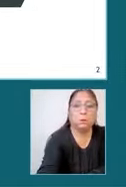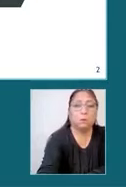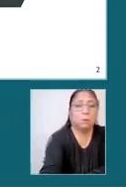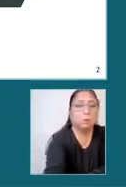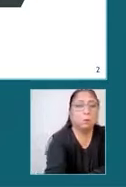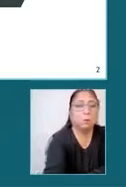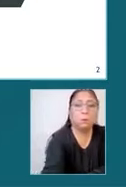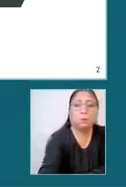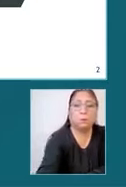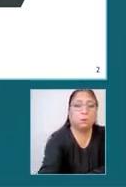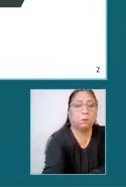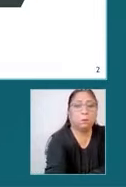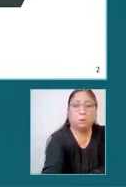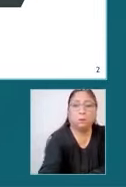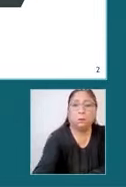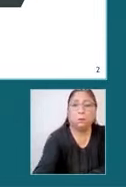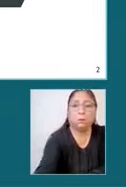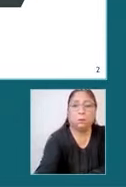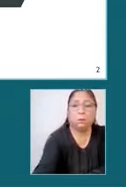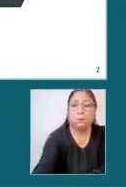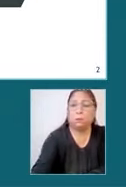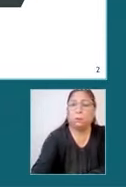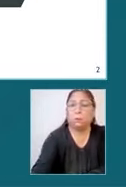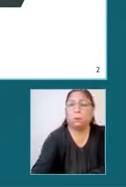emerging players,